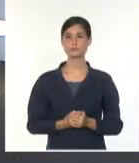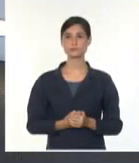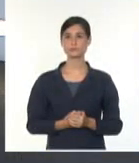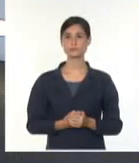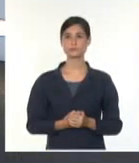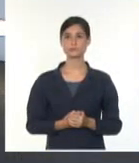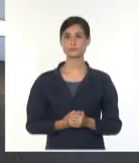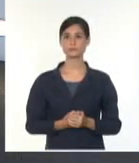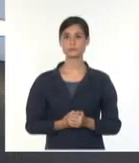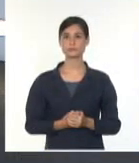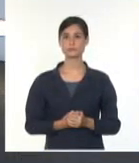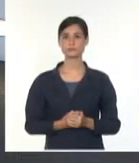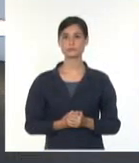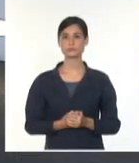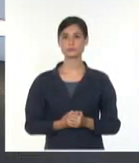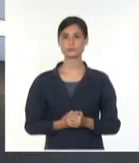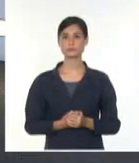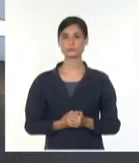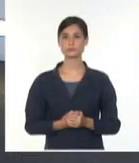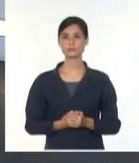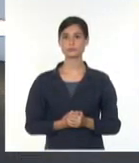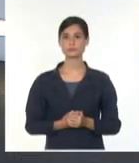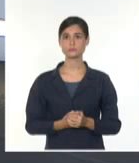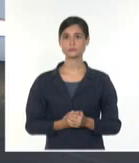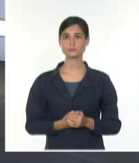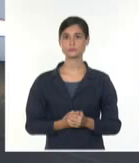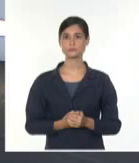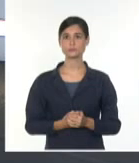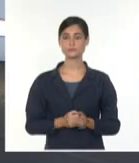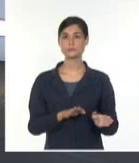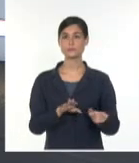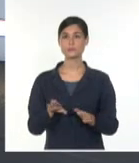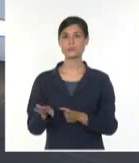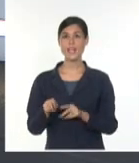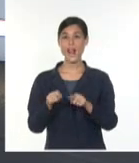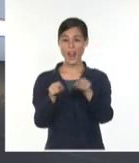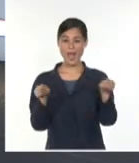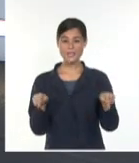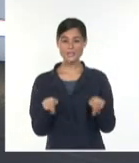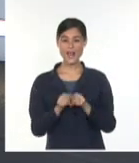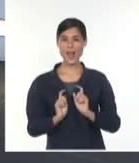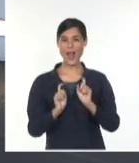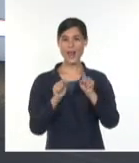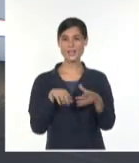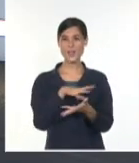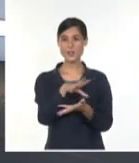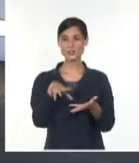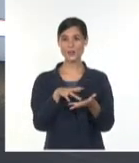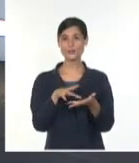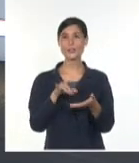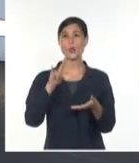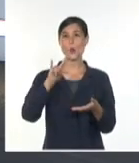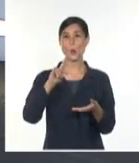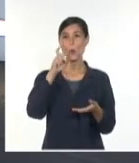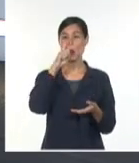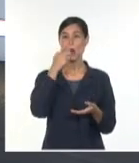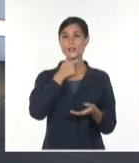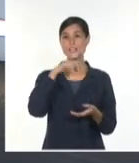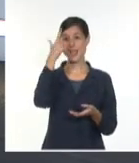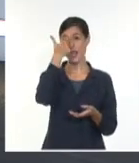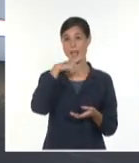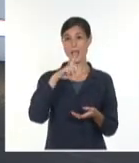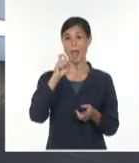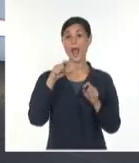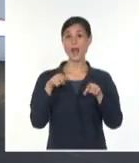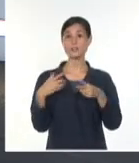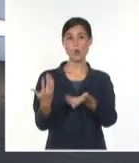noticias la sala villena de la uniad acoge las sesiones teóricas del festival a que 2024 el encuentro se dedica a